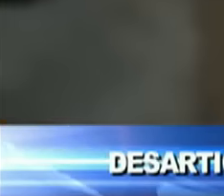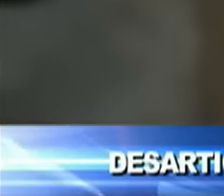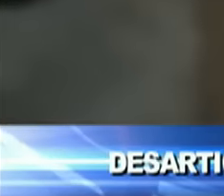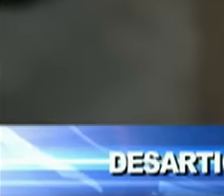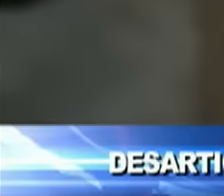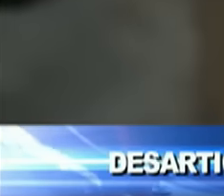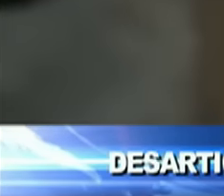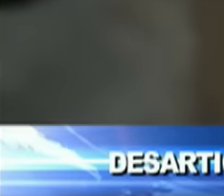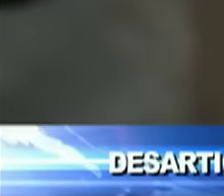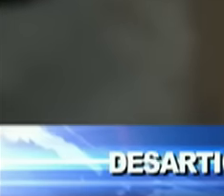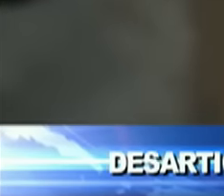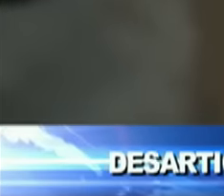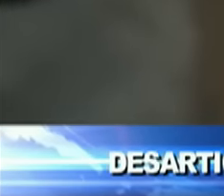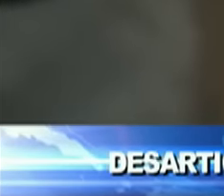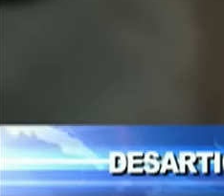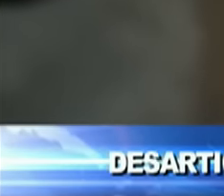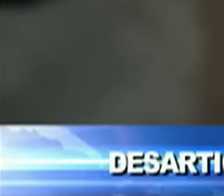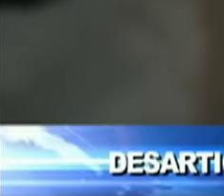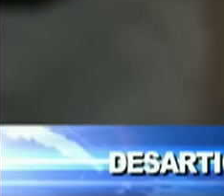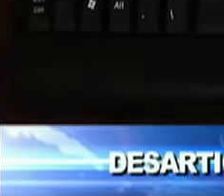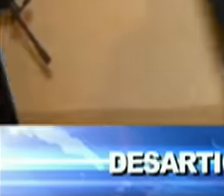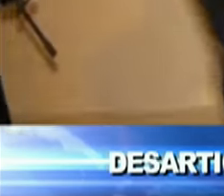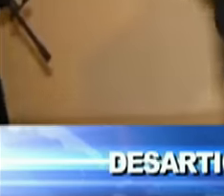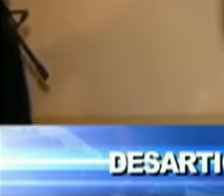3 personas fueron detenidas.